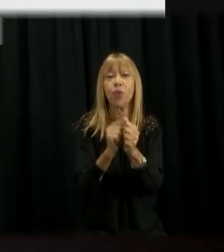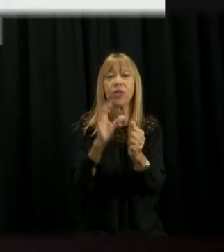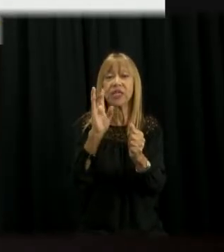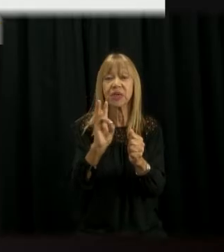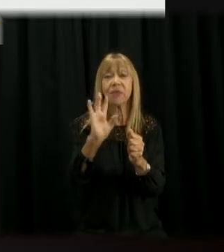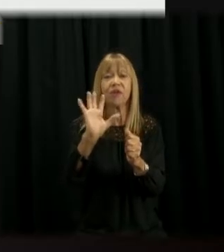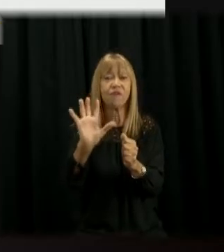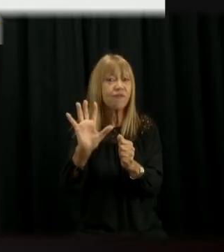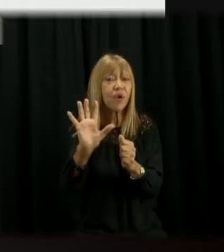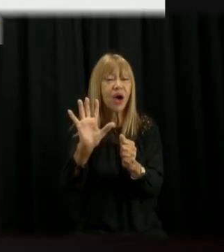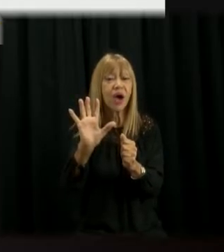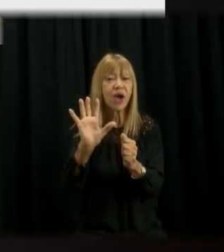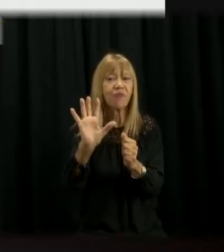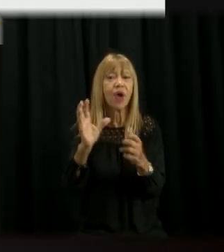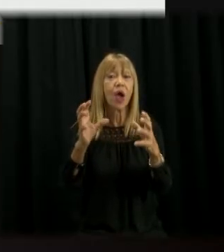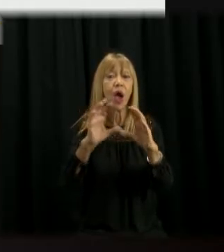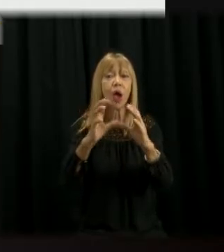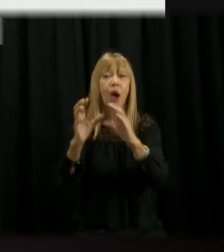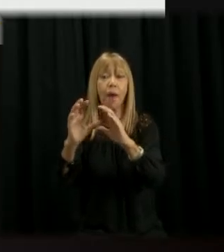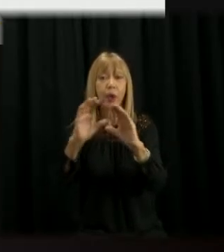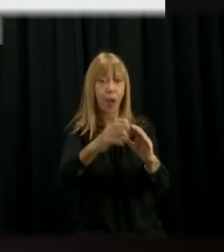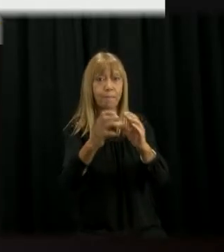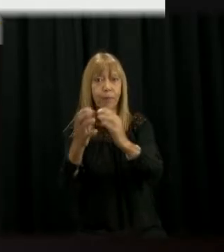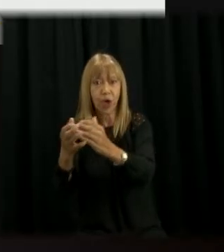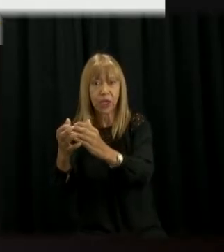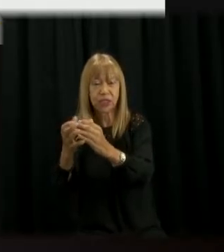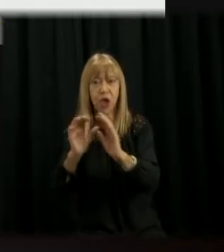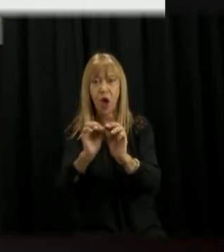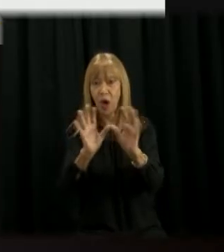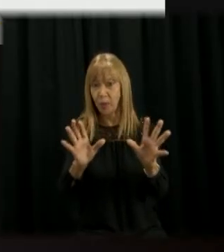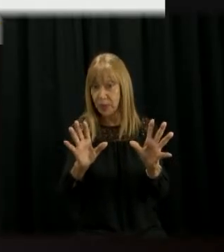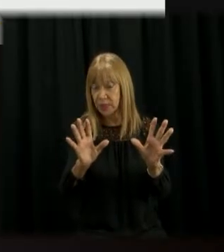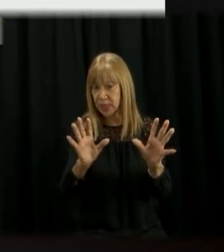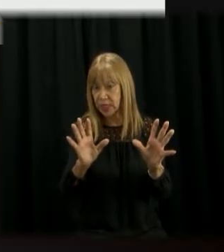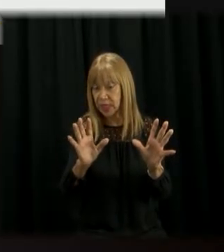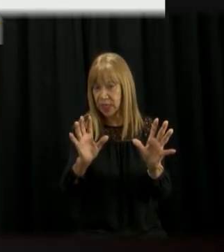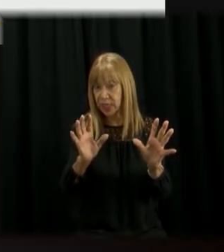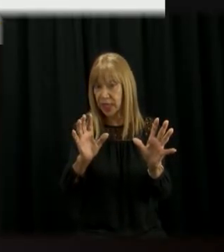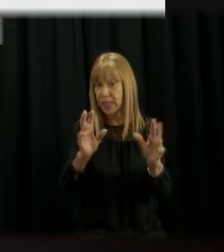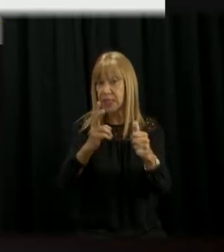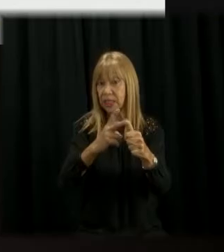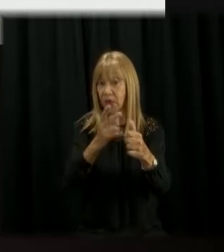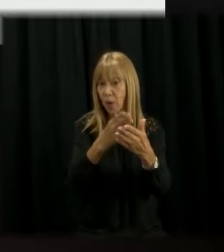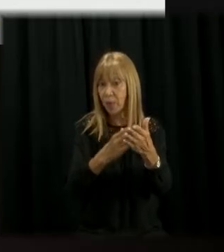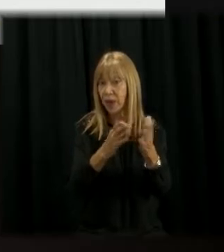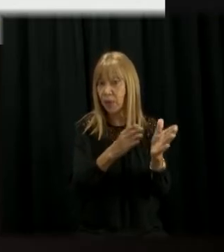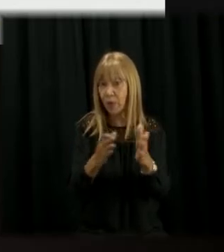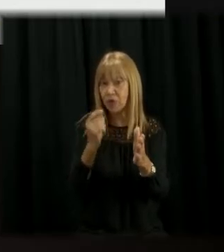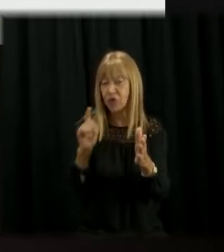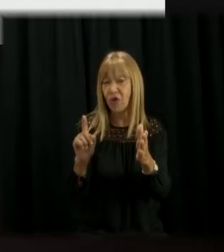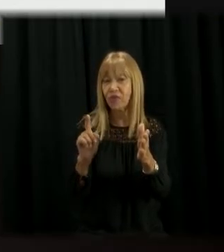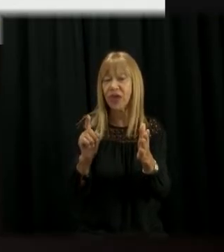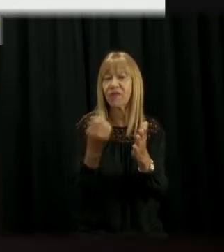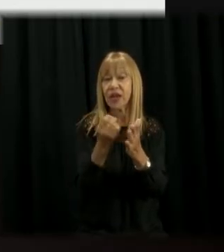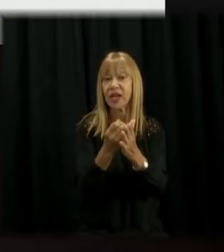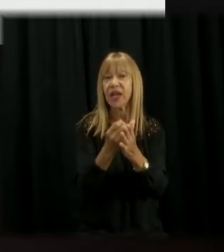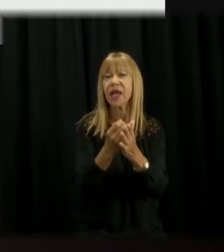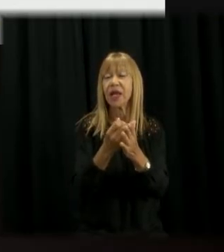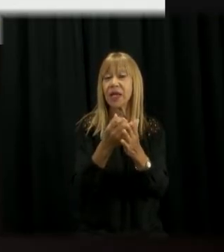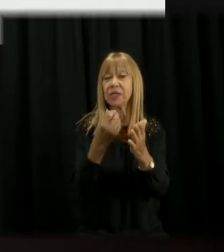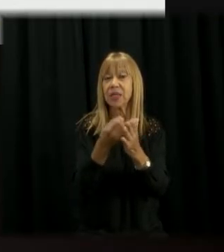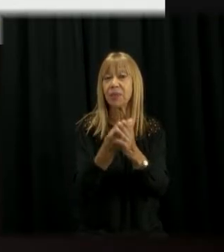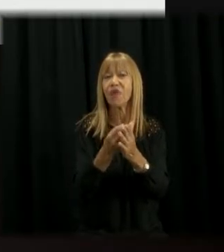poner juntas con las 75 unidades componentes. La segunda parte, la preparación